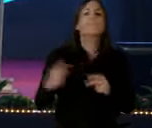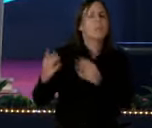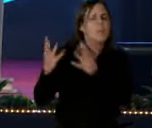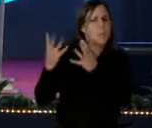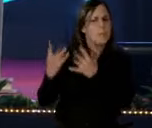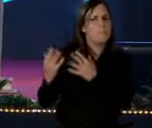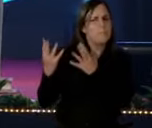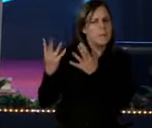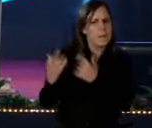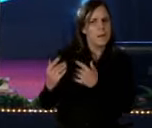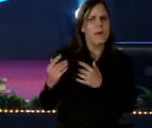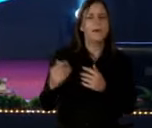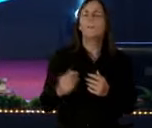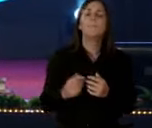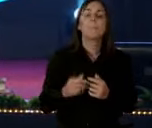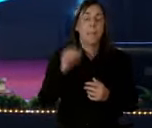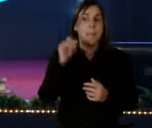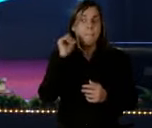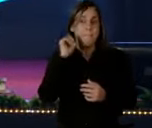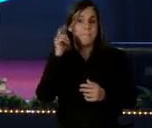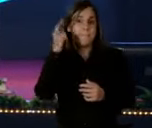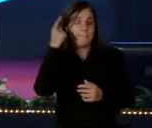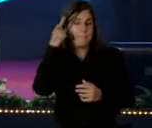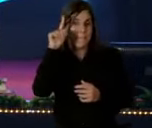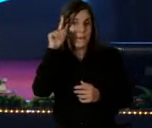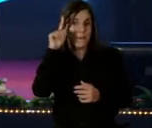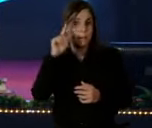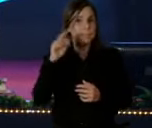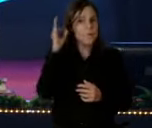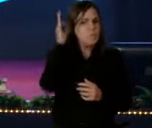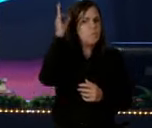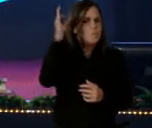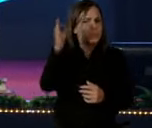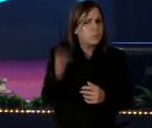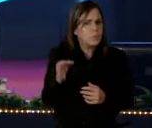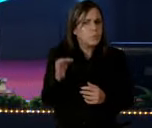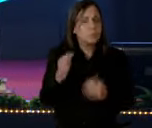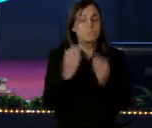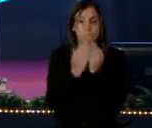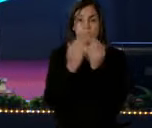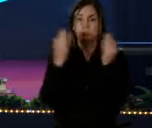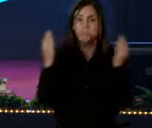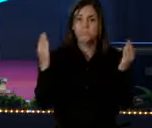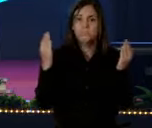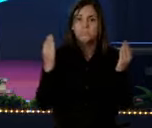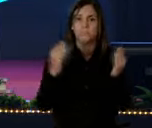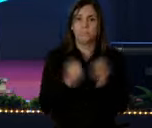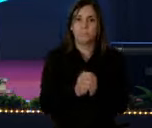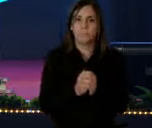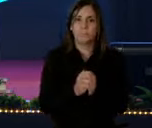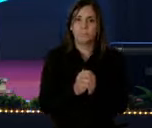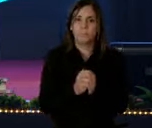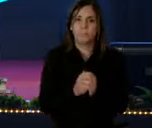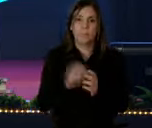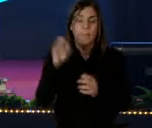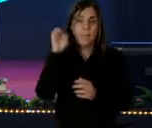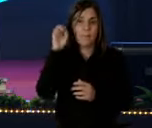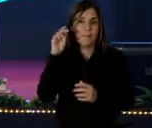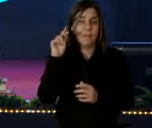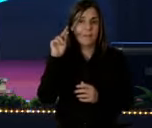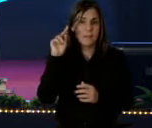Para que se puedan abrir esas puertas y se pueda impulsar el reino de Dios. Y traerlos aquí a la